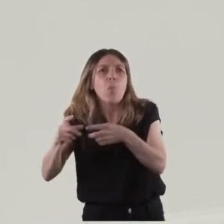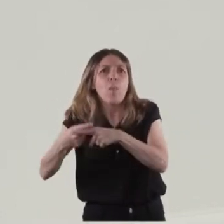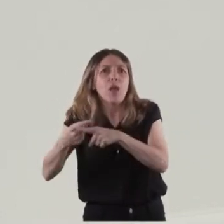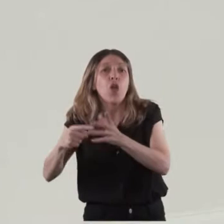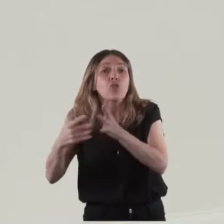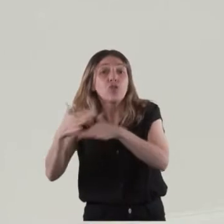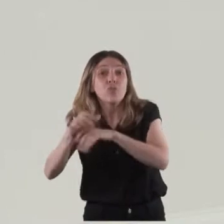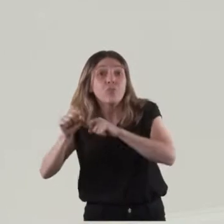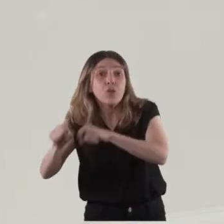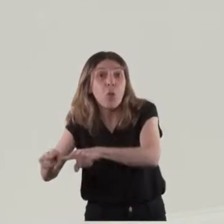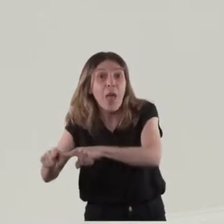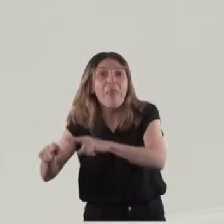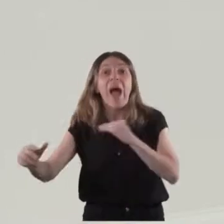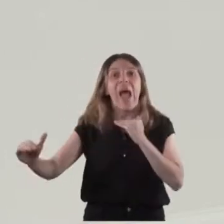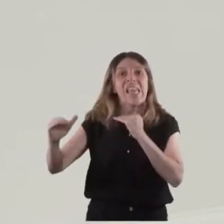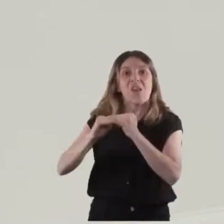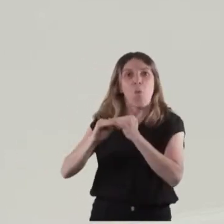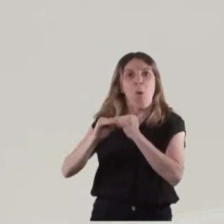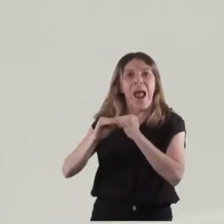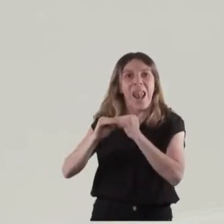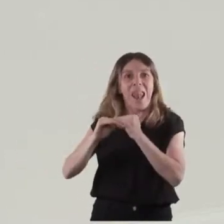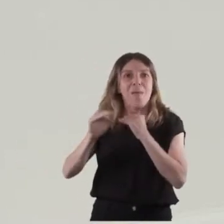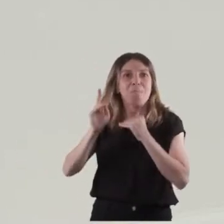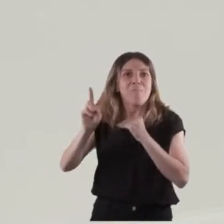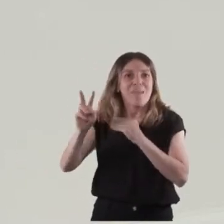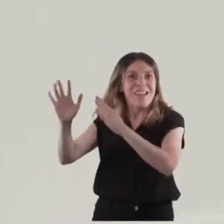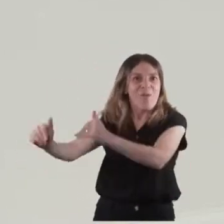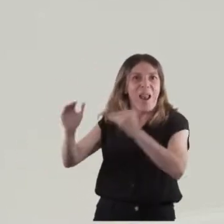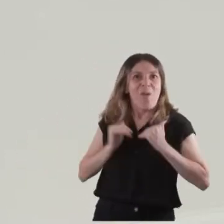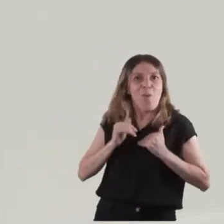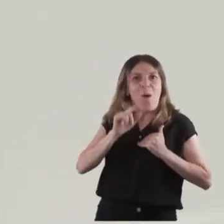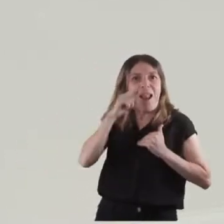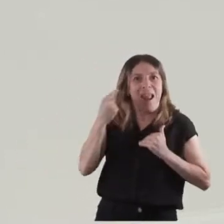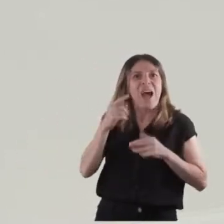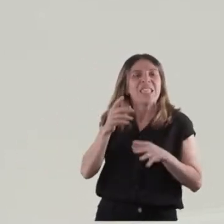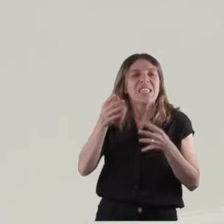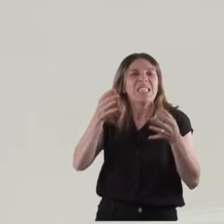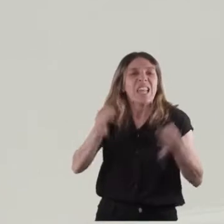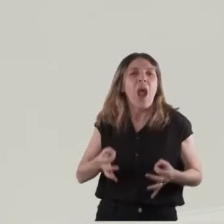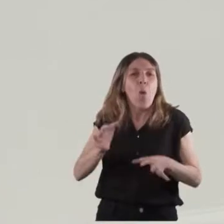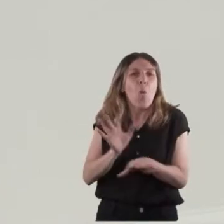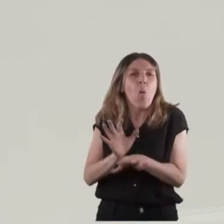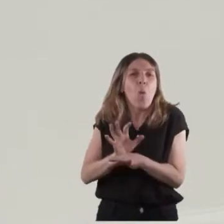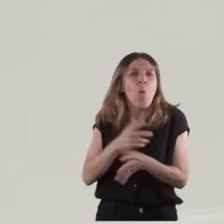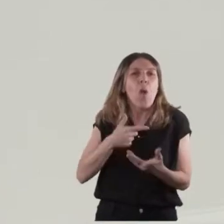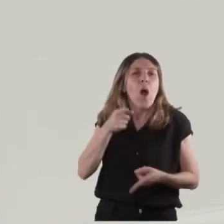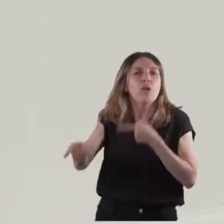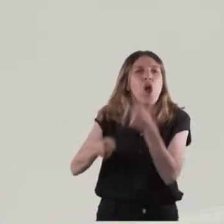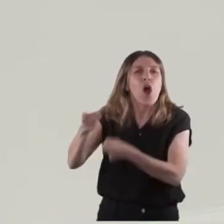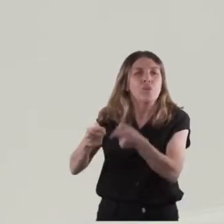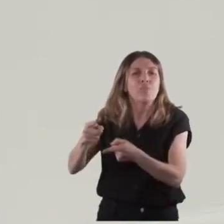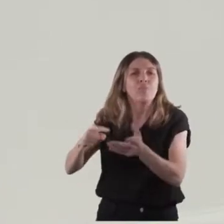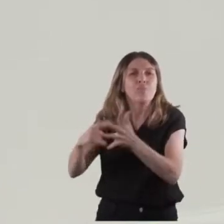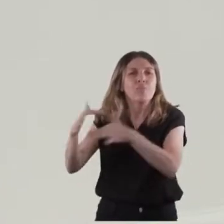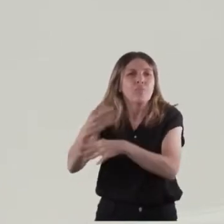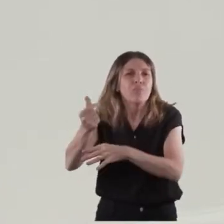para digamos oficialista no atacaría a la ciudad de portería de la ciudad de buenos aires con aumento tanto